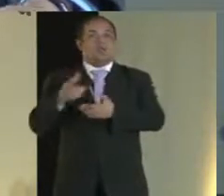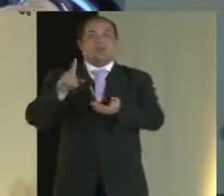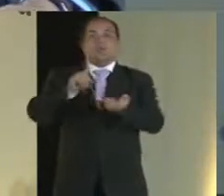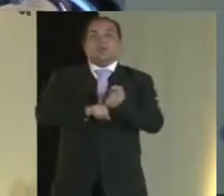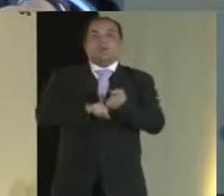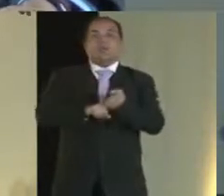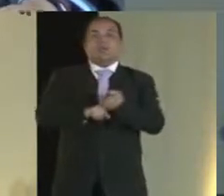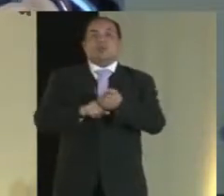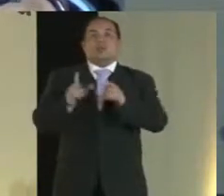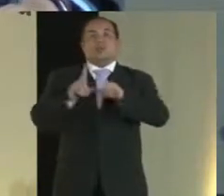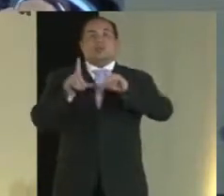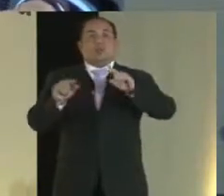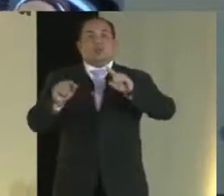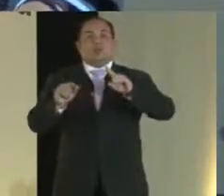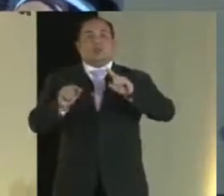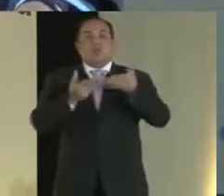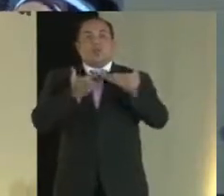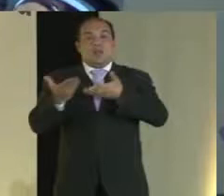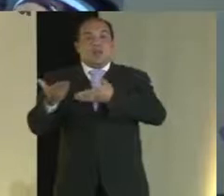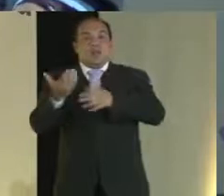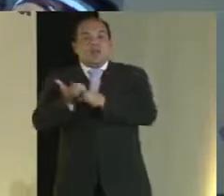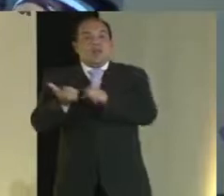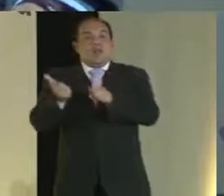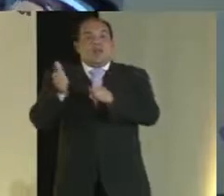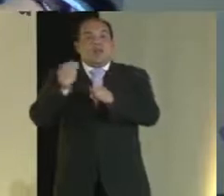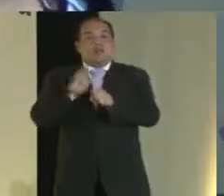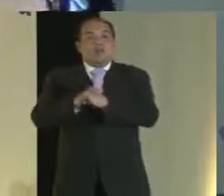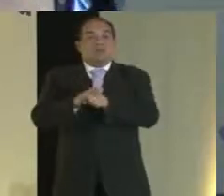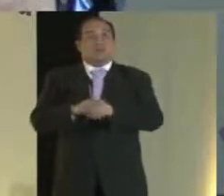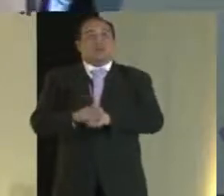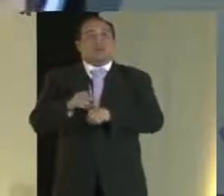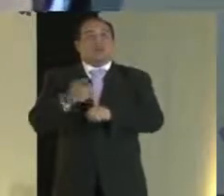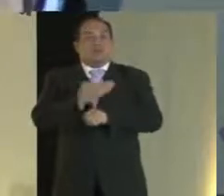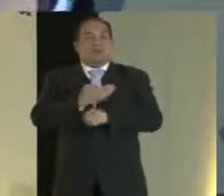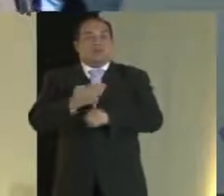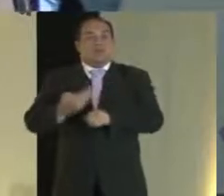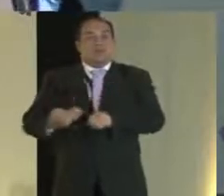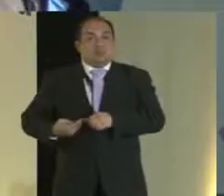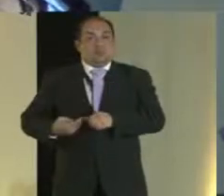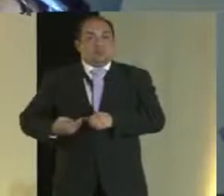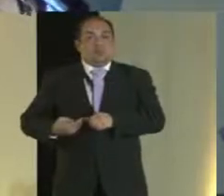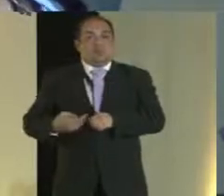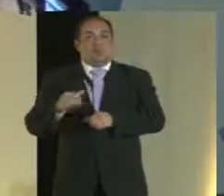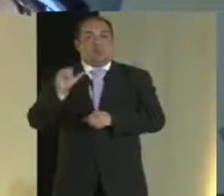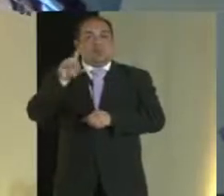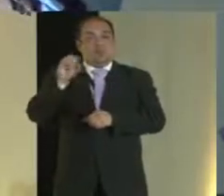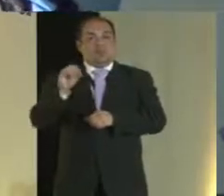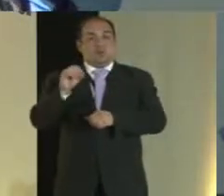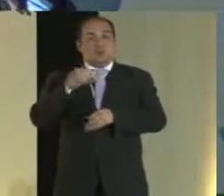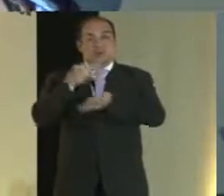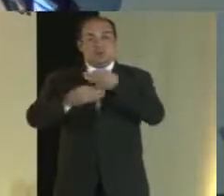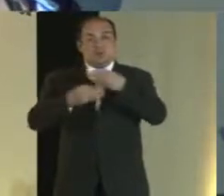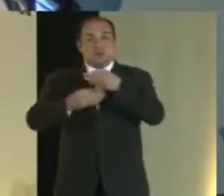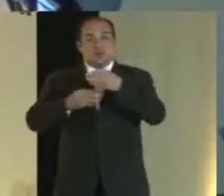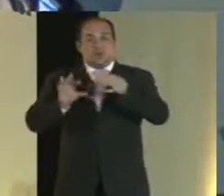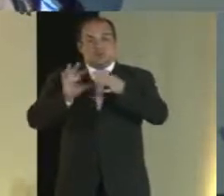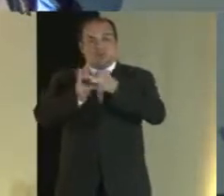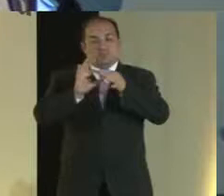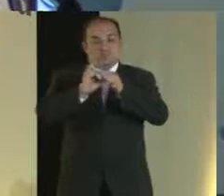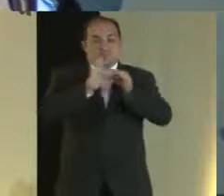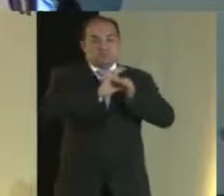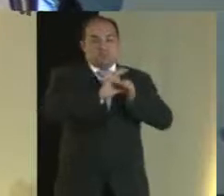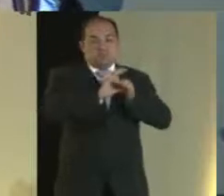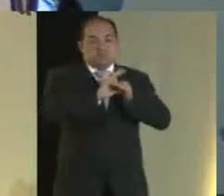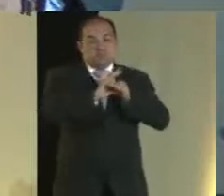país con la llegada de Andrés Manuel a la presidencia de la República. Si todas estas piezas no se hubieran juntado como se juntaron de